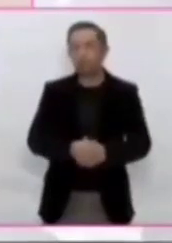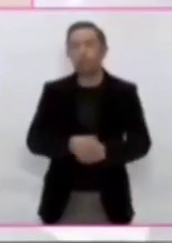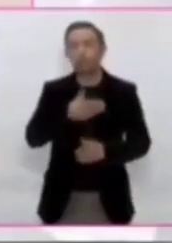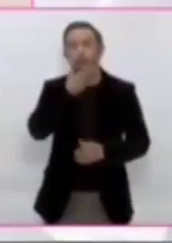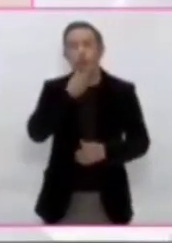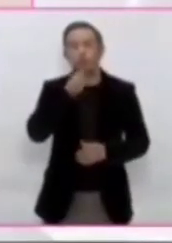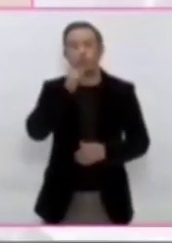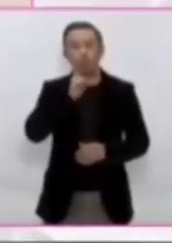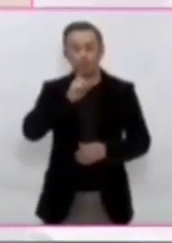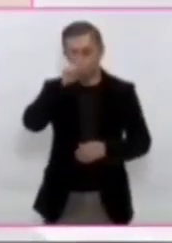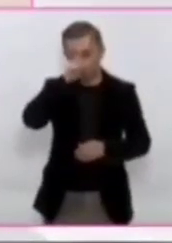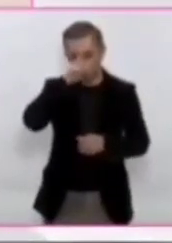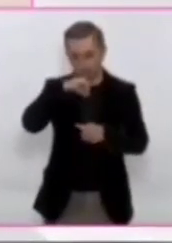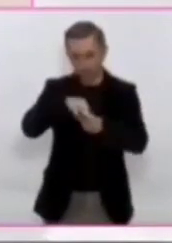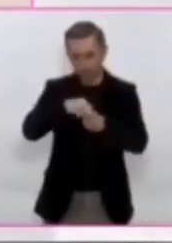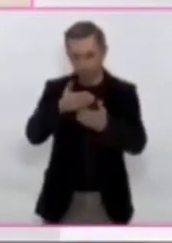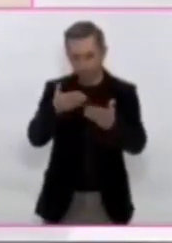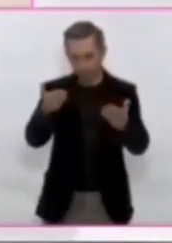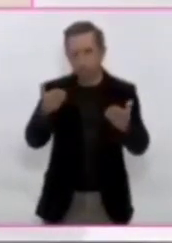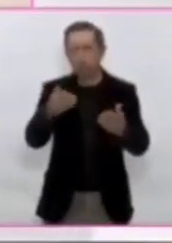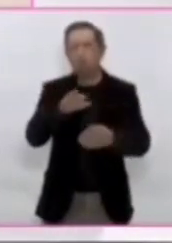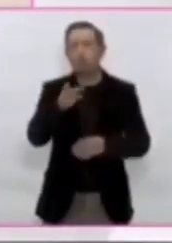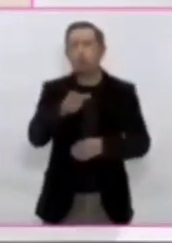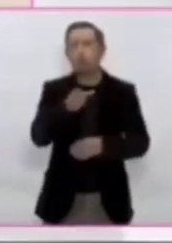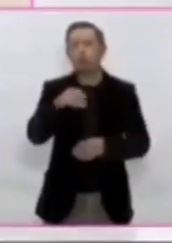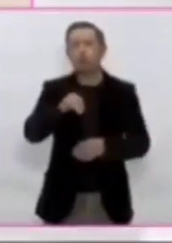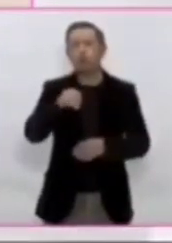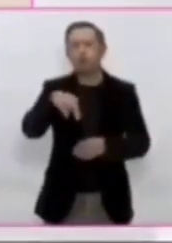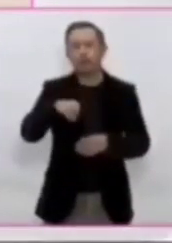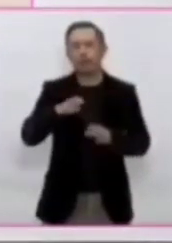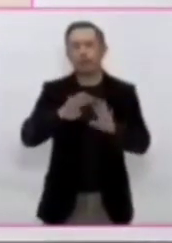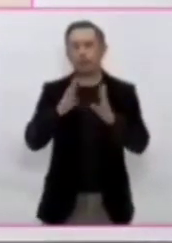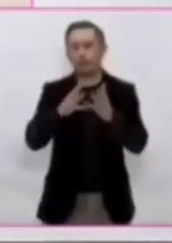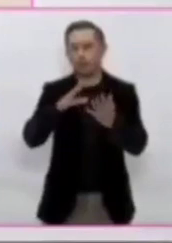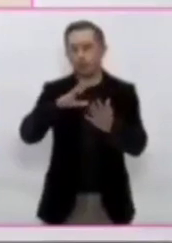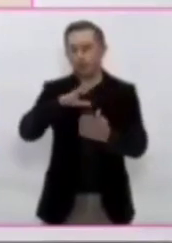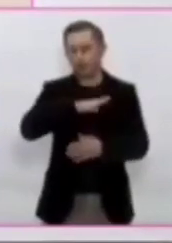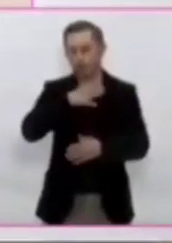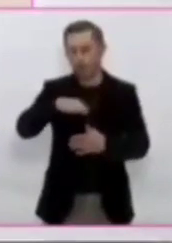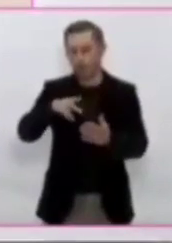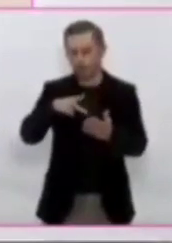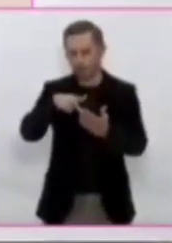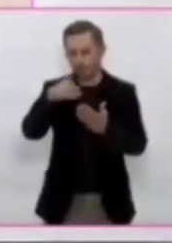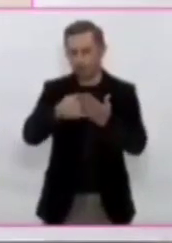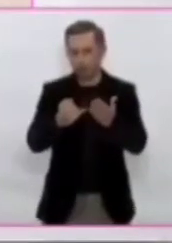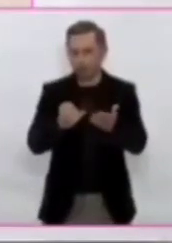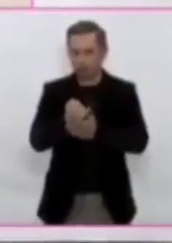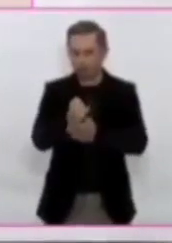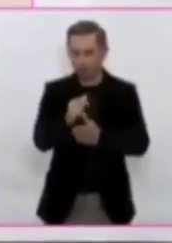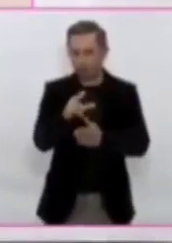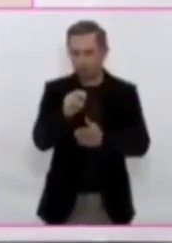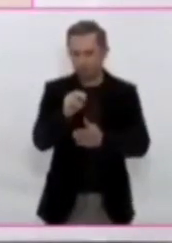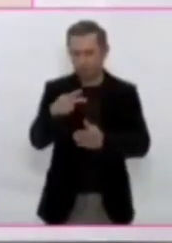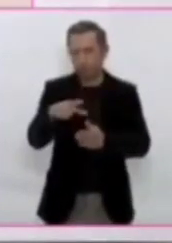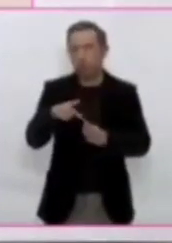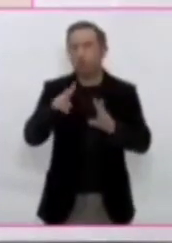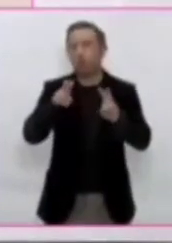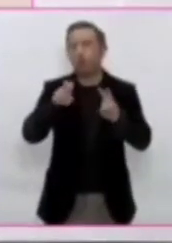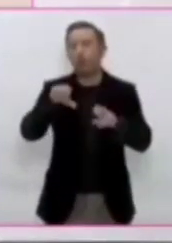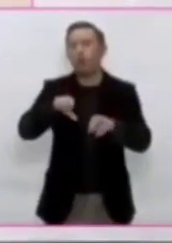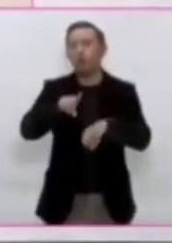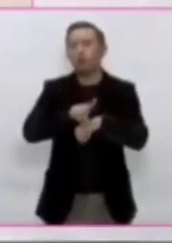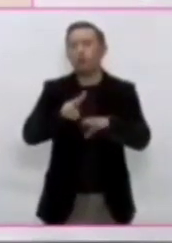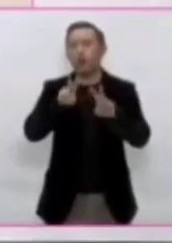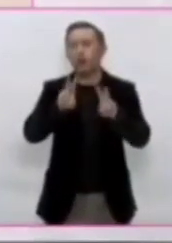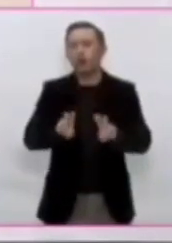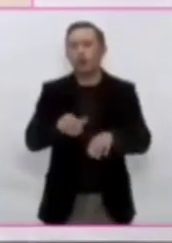Señoras y señores consejeros electorales, se consulta si se aprueba el proyecto de resolución del Consejo General del Instituto Nacional Electoral, identificado en el orden del